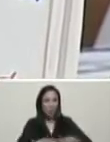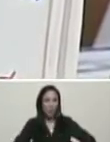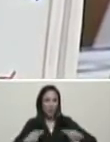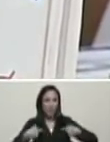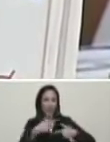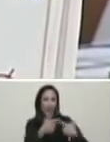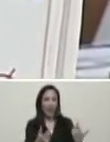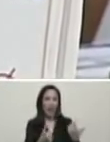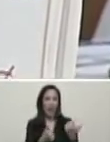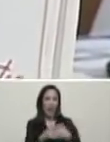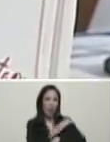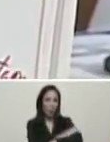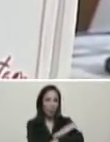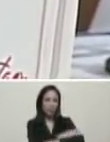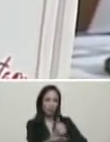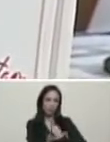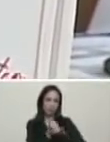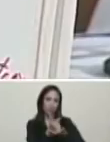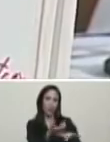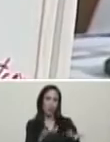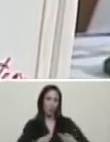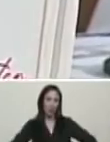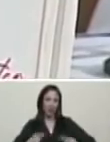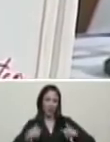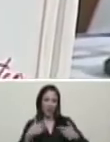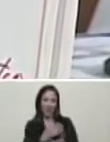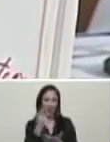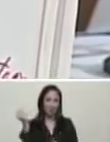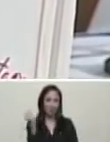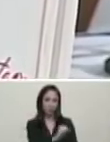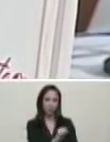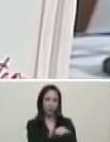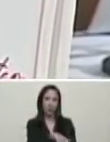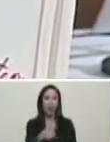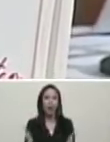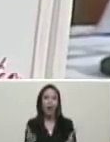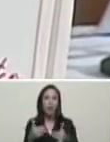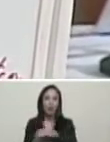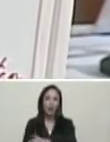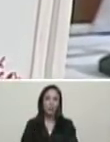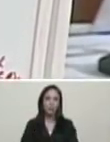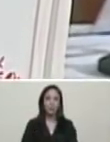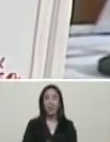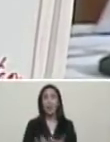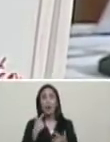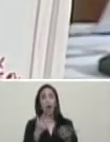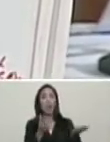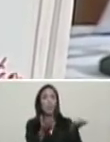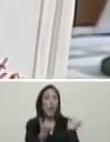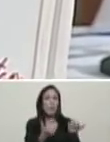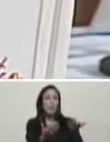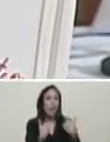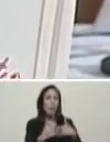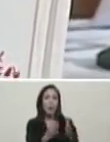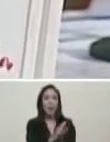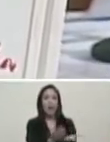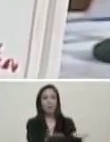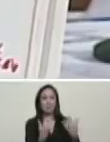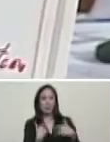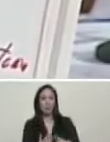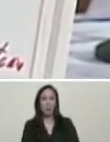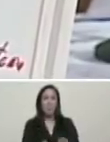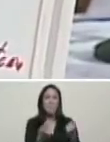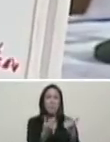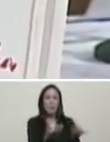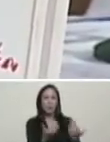derecha golpista y el imperialismo y la oligarquía colombiana a Venezuela. Como que fuéramos mendigos. Cojan ahí esas migajas